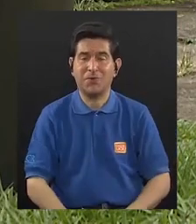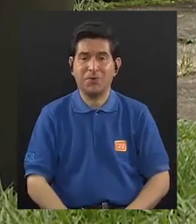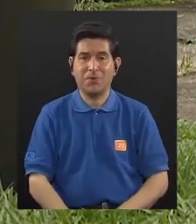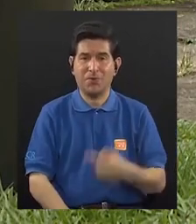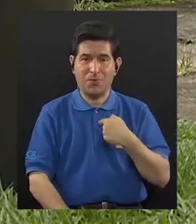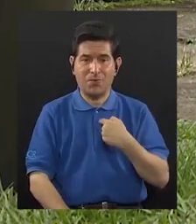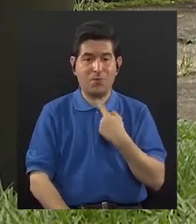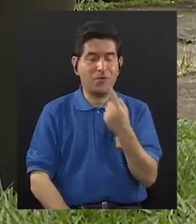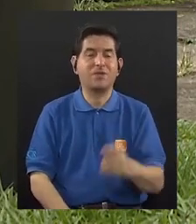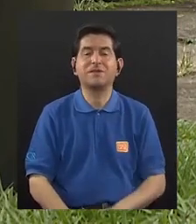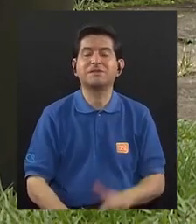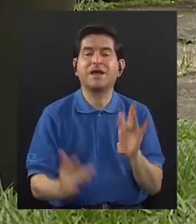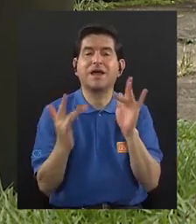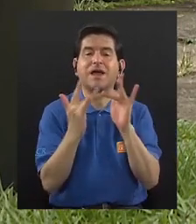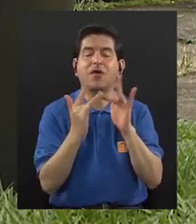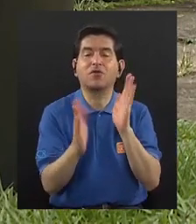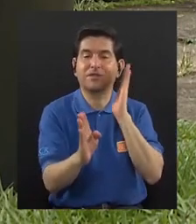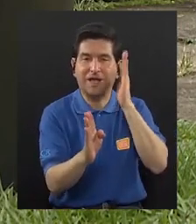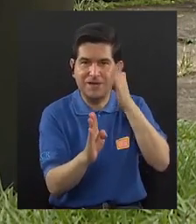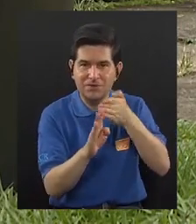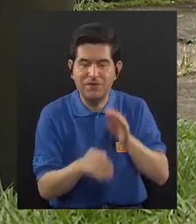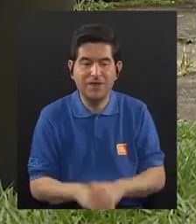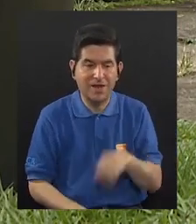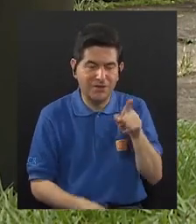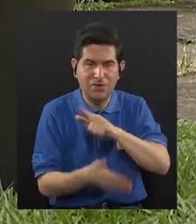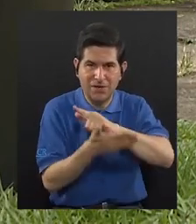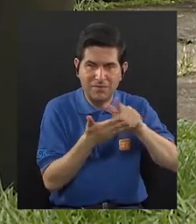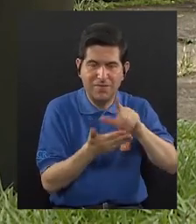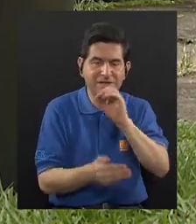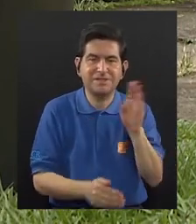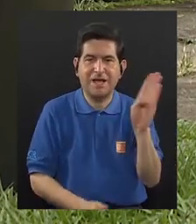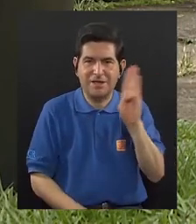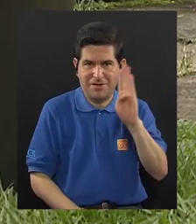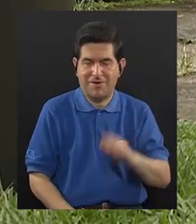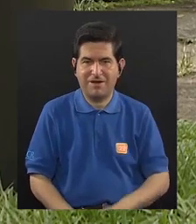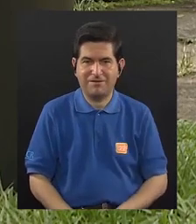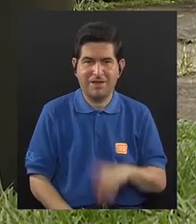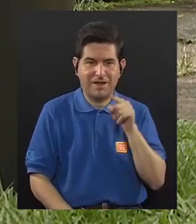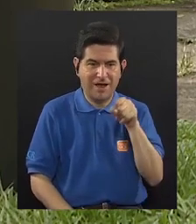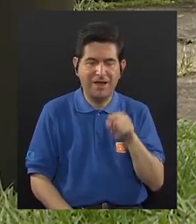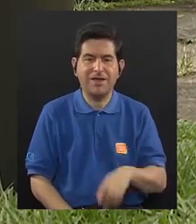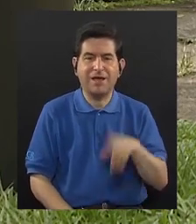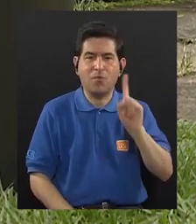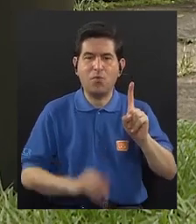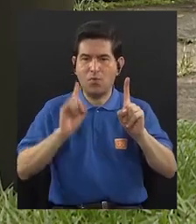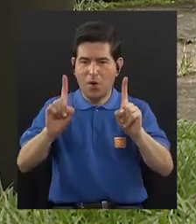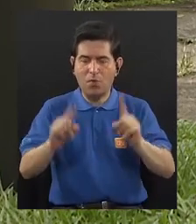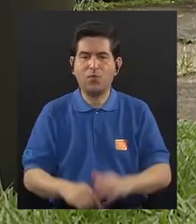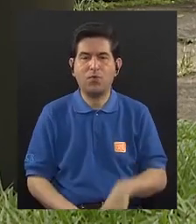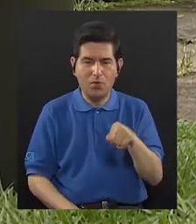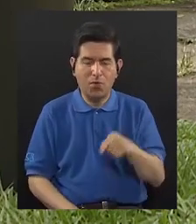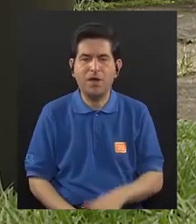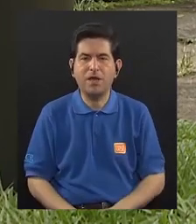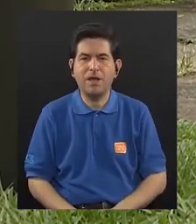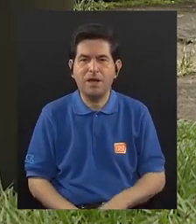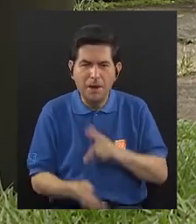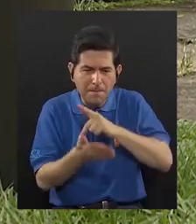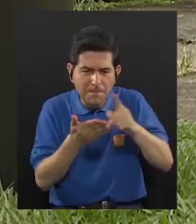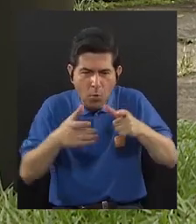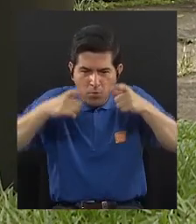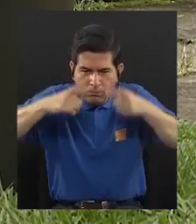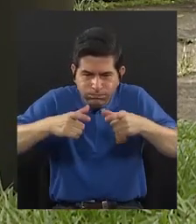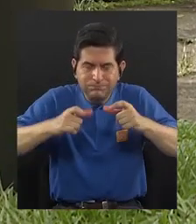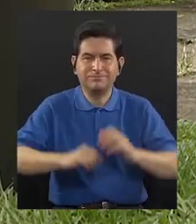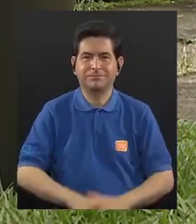entonces uno pone en contacto directo el desinfectante con la bacteria en digamos en una proporción uno a uno en cultivo puro